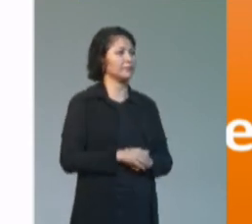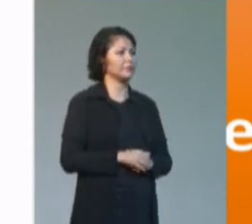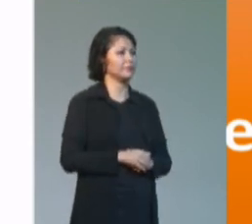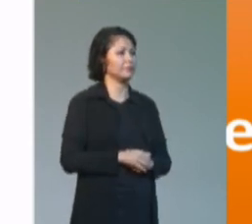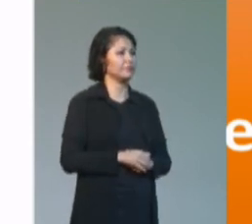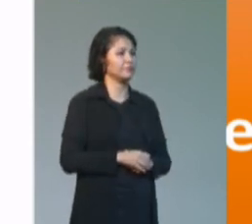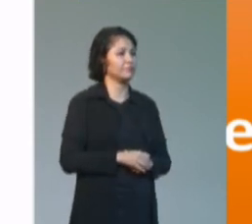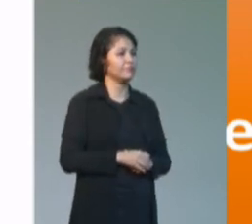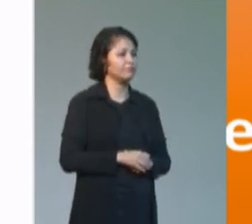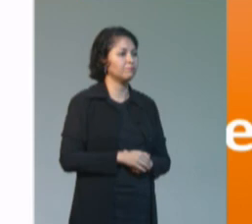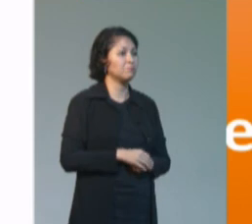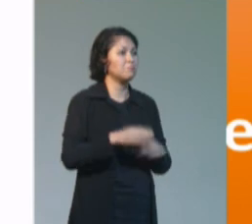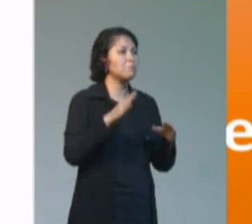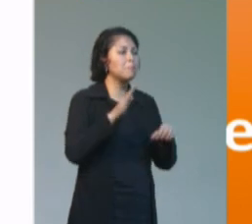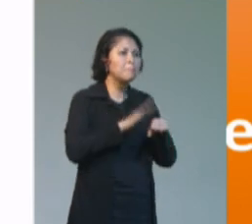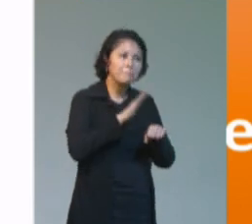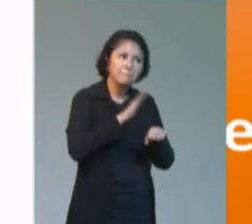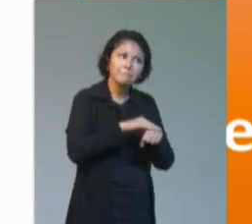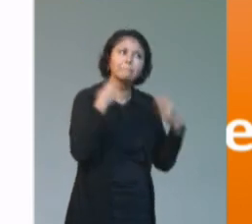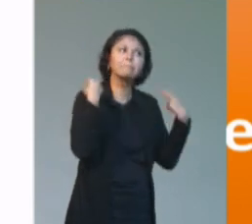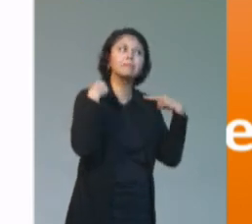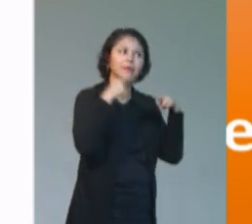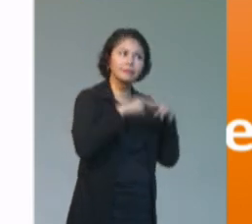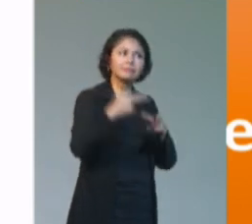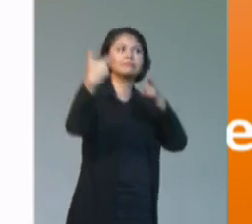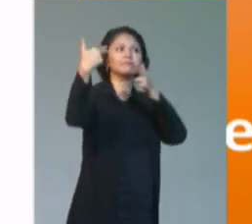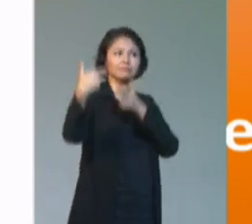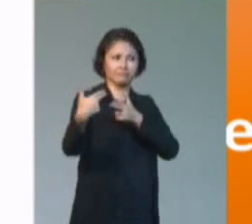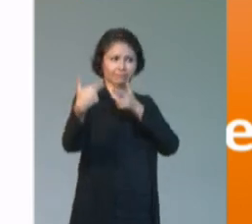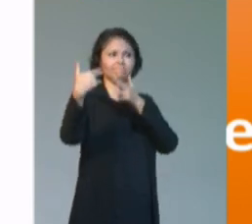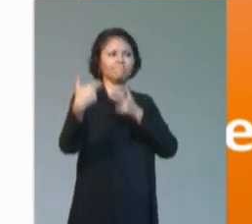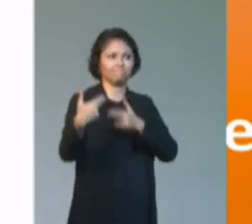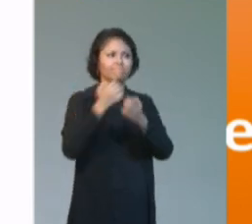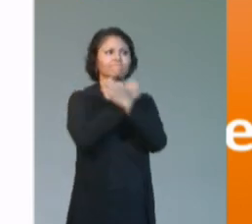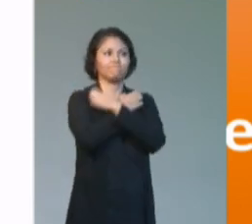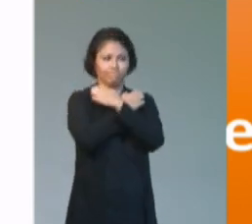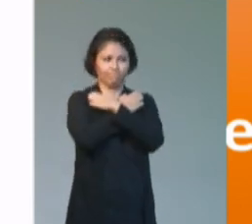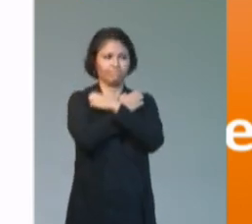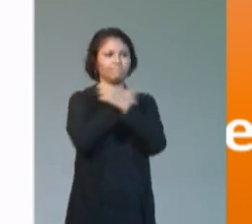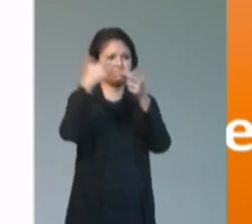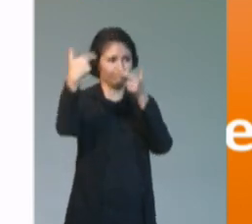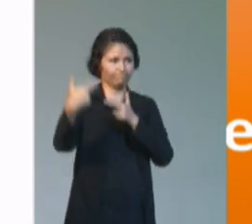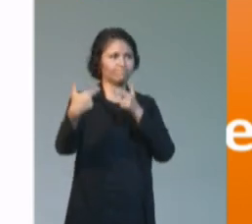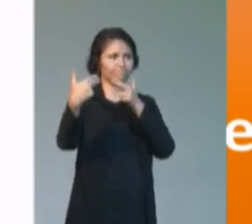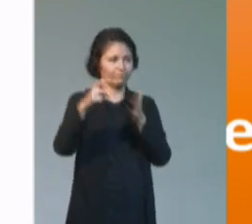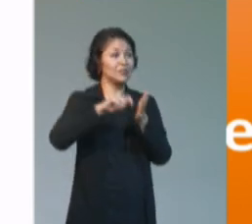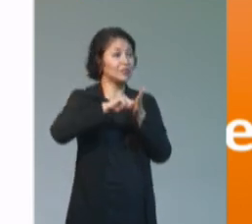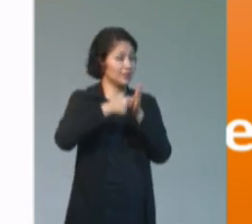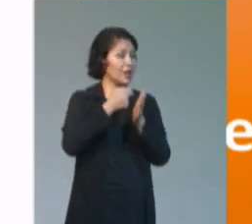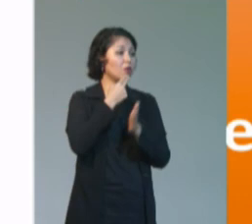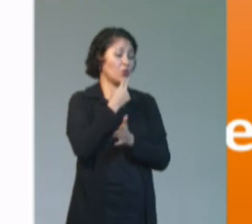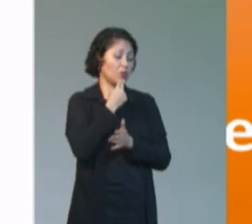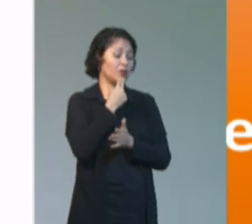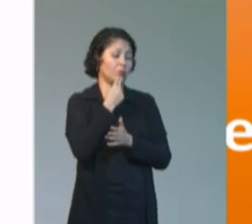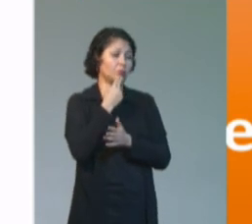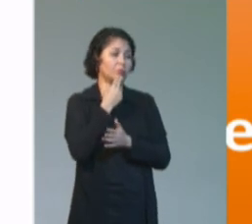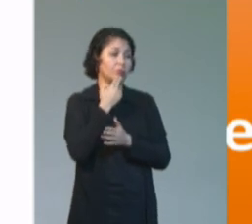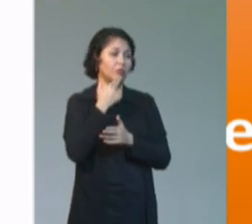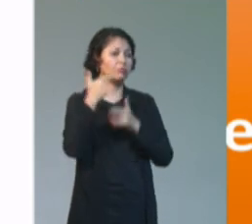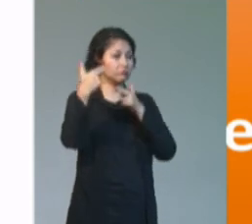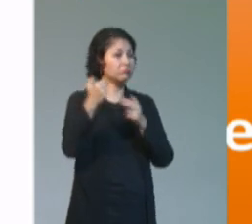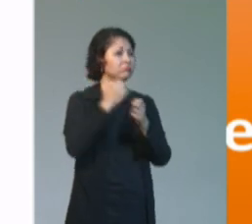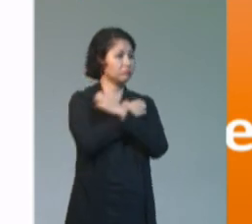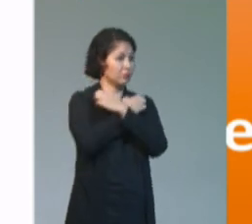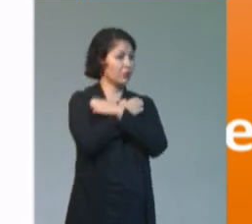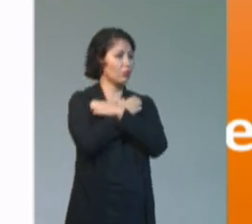cada vez hay más docentes que están preparados en este tipo de de utilización de la tecnología o en este tipo de estrategias si